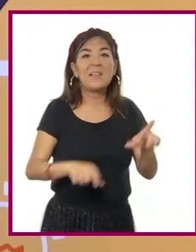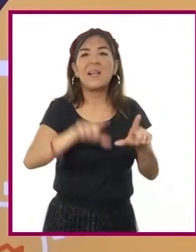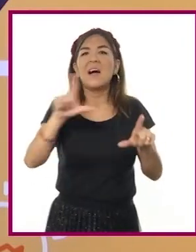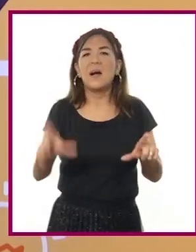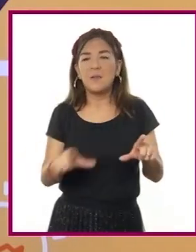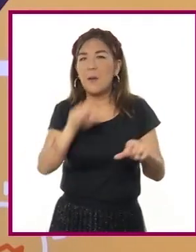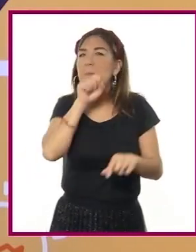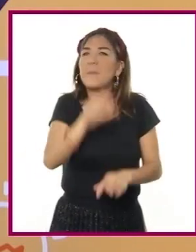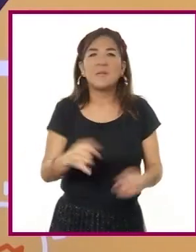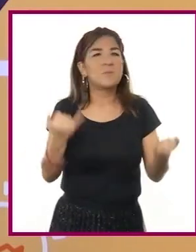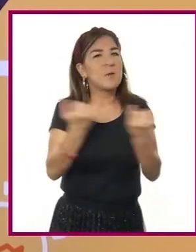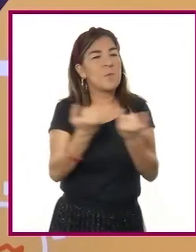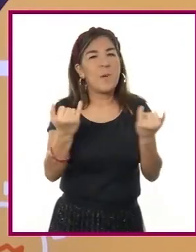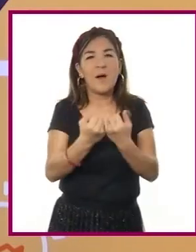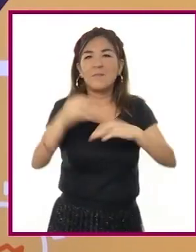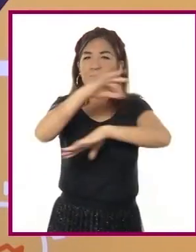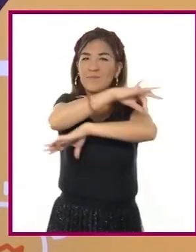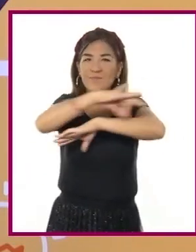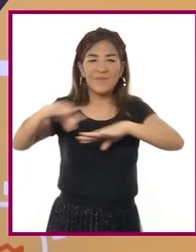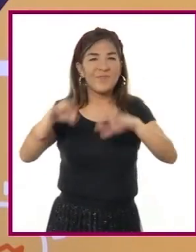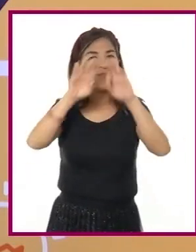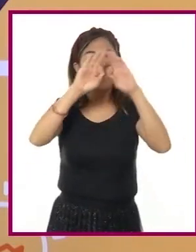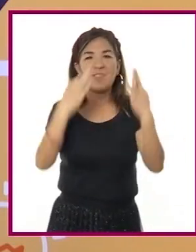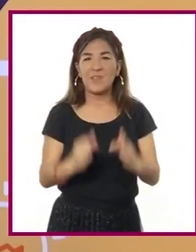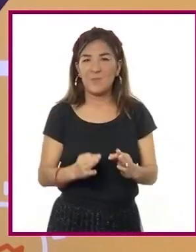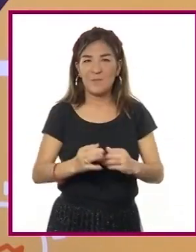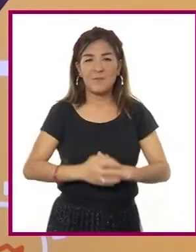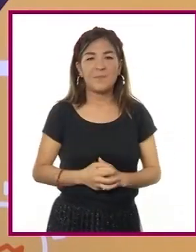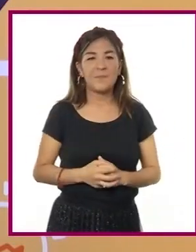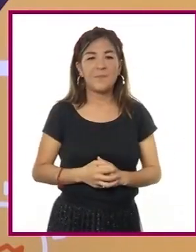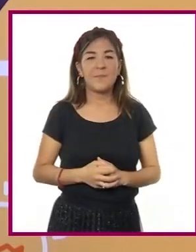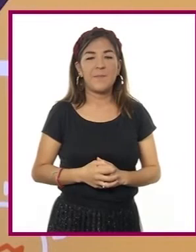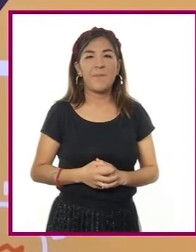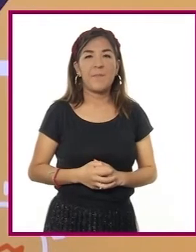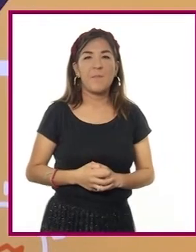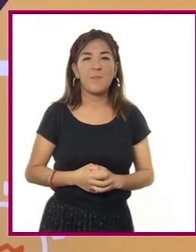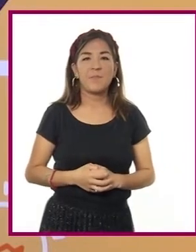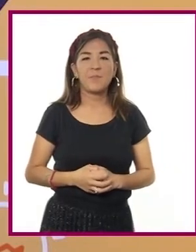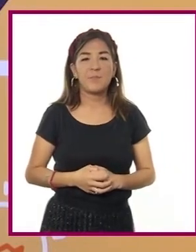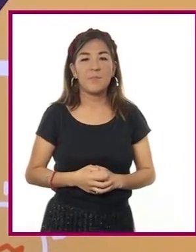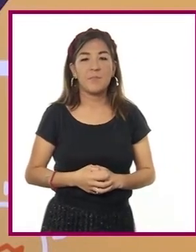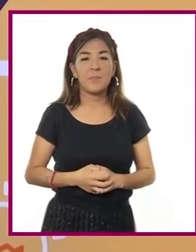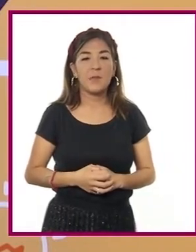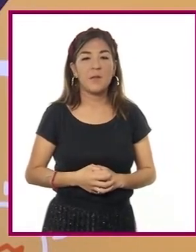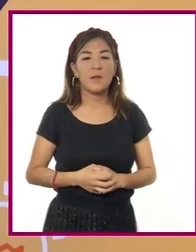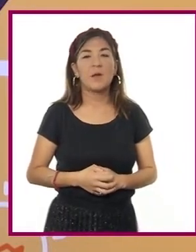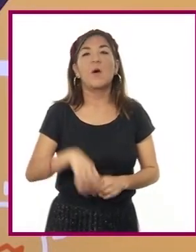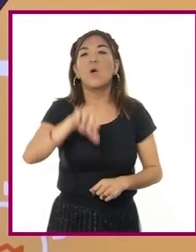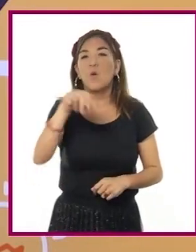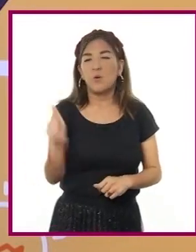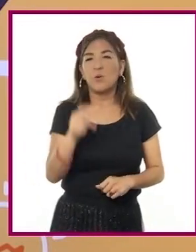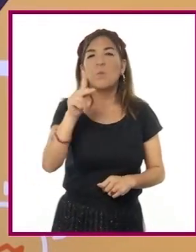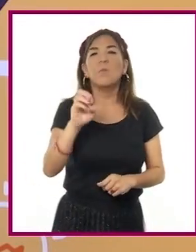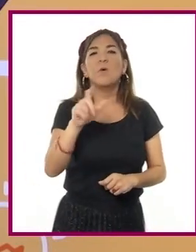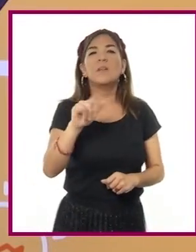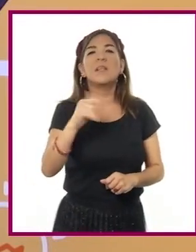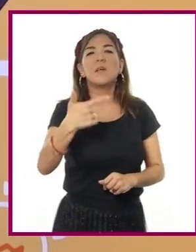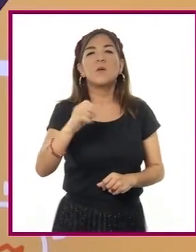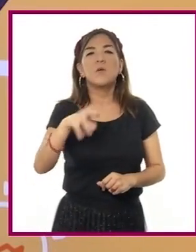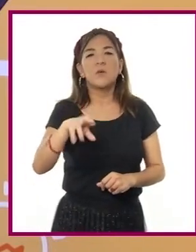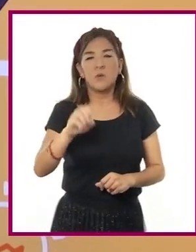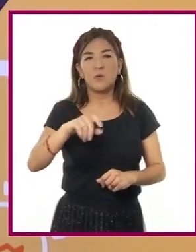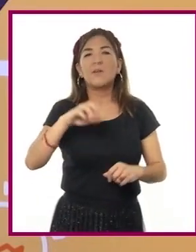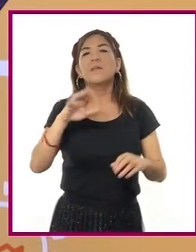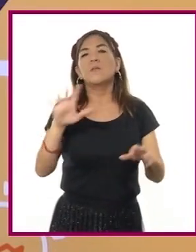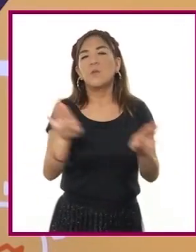son las mismas rectas en la figura. En tanto que, Para los polígonos regulares, con un número